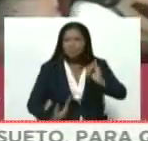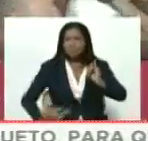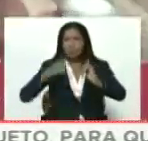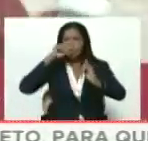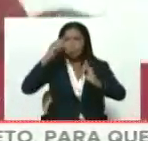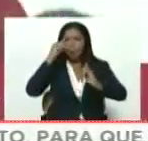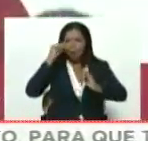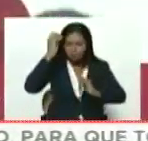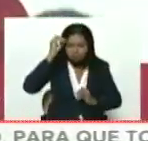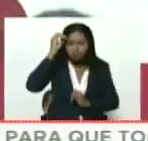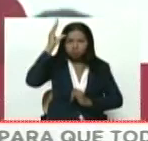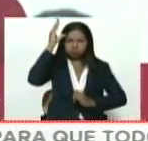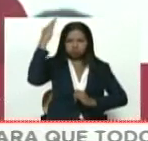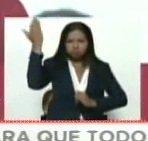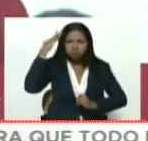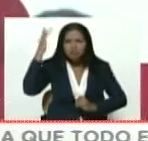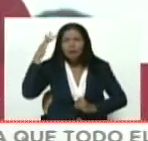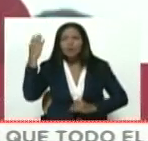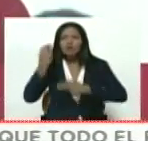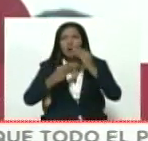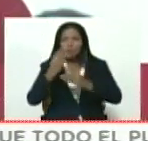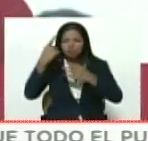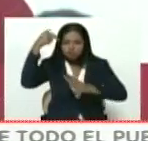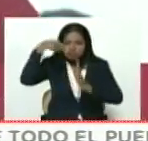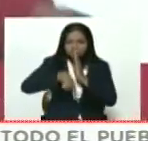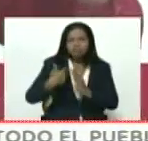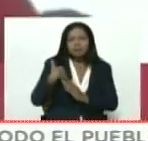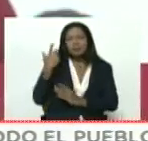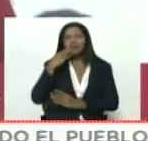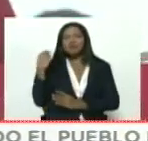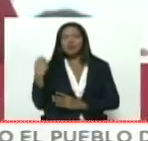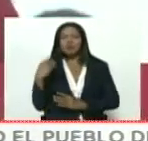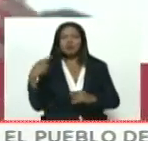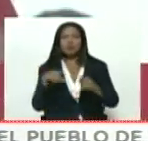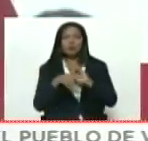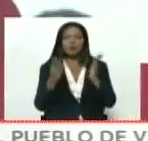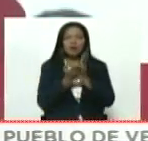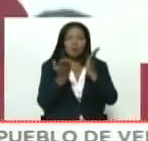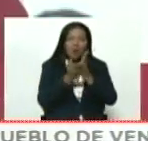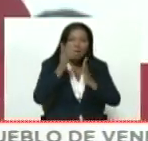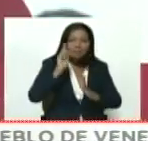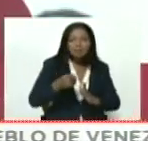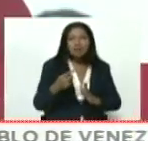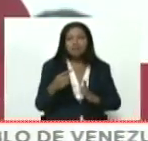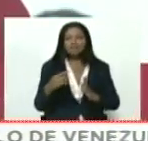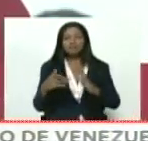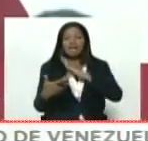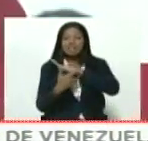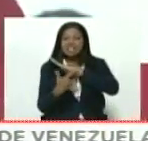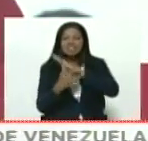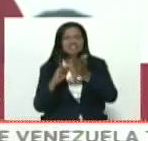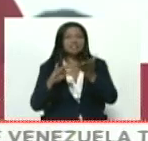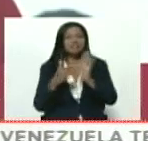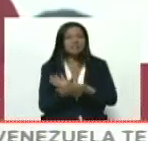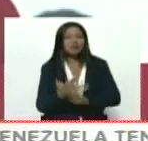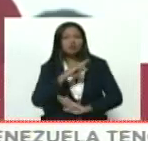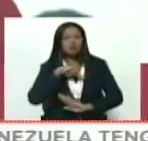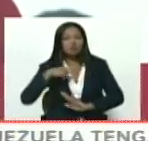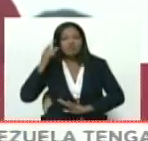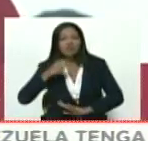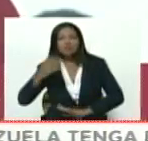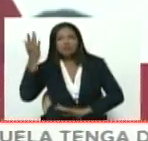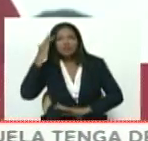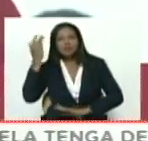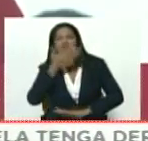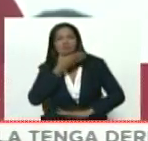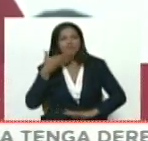capaz, estratega, hombre que cree profundamente en la juventud. Una escuela también que es técnica, que debemos capacitarnos, que debemos ser